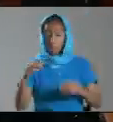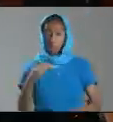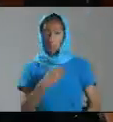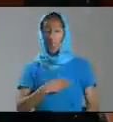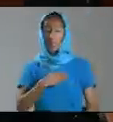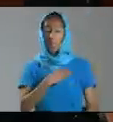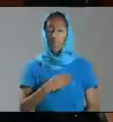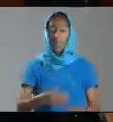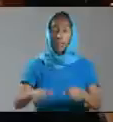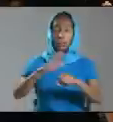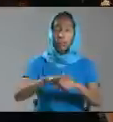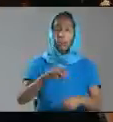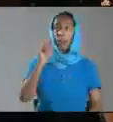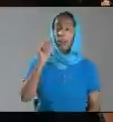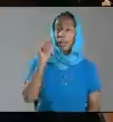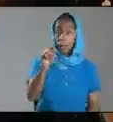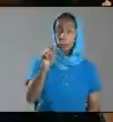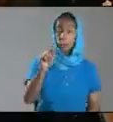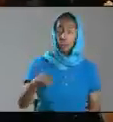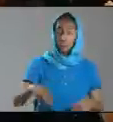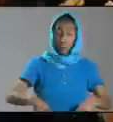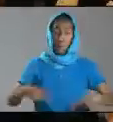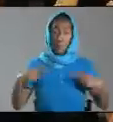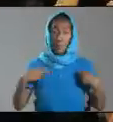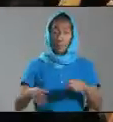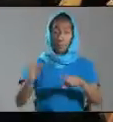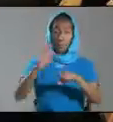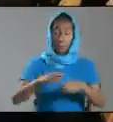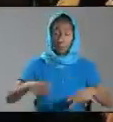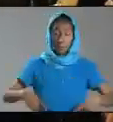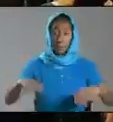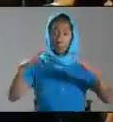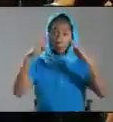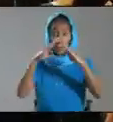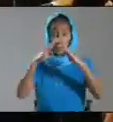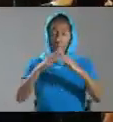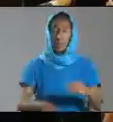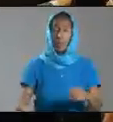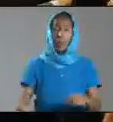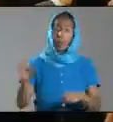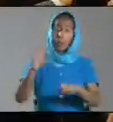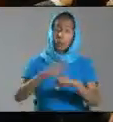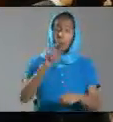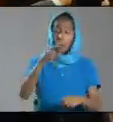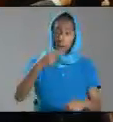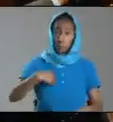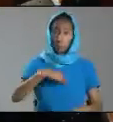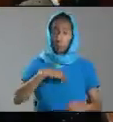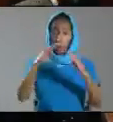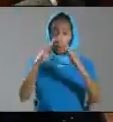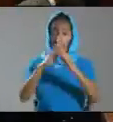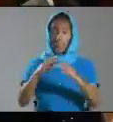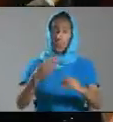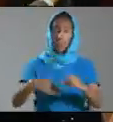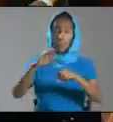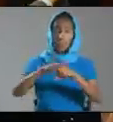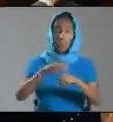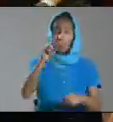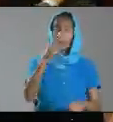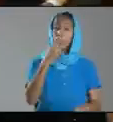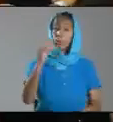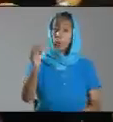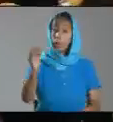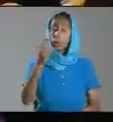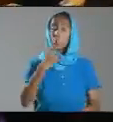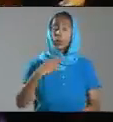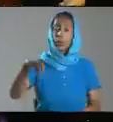ministerial sobre sus vidas, sobre sus casas, sobre sus hogares, sobre sus hijos, en el nombre poderoso de Jesús.